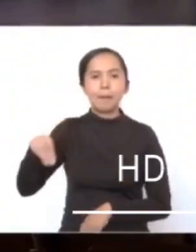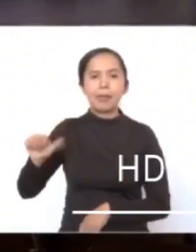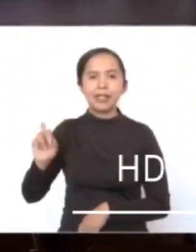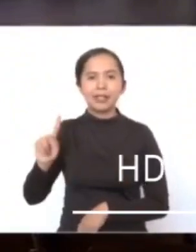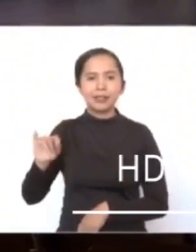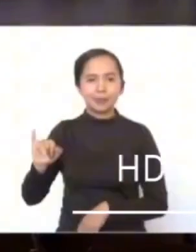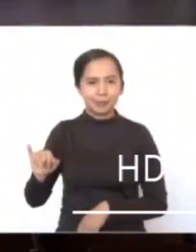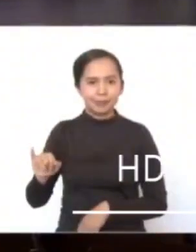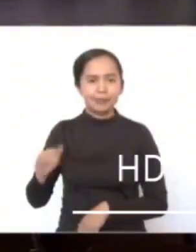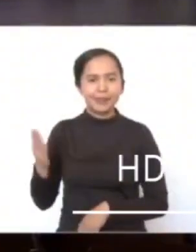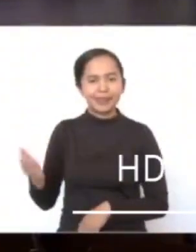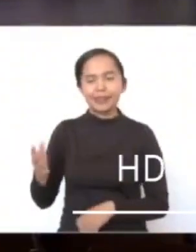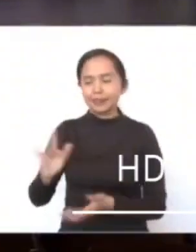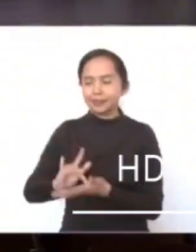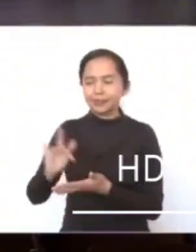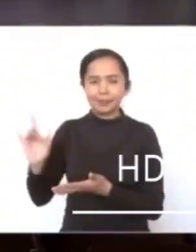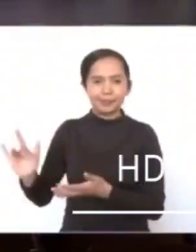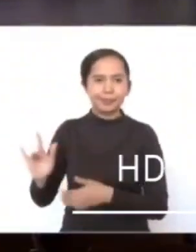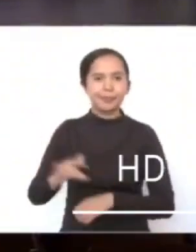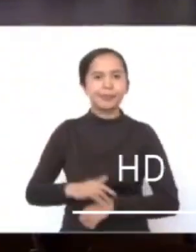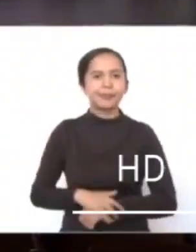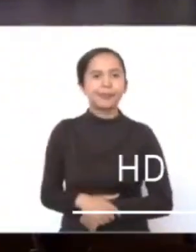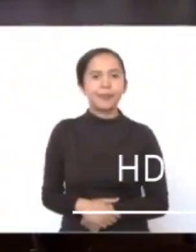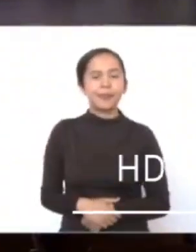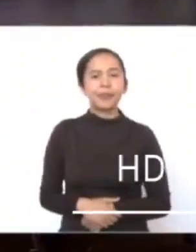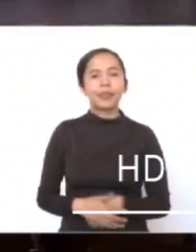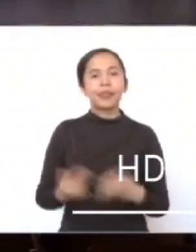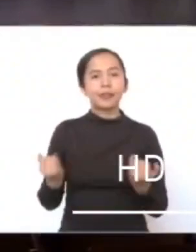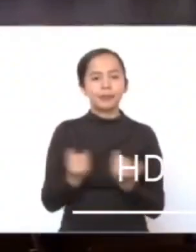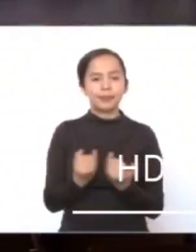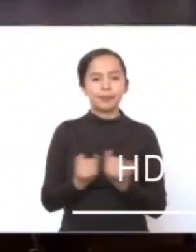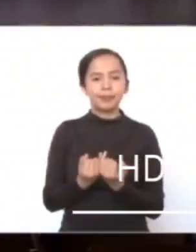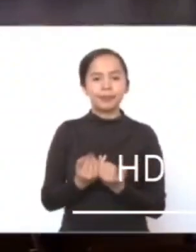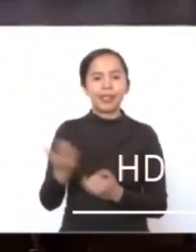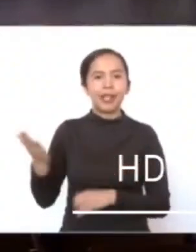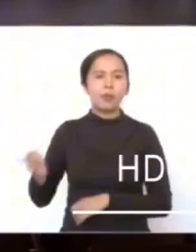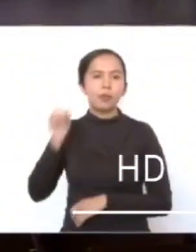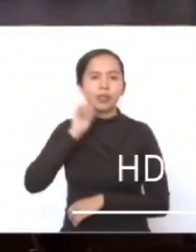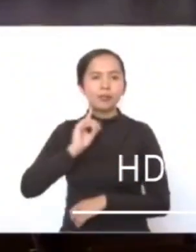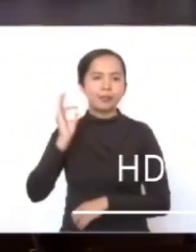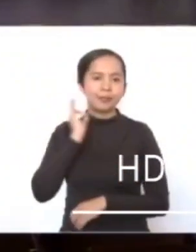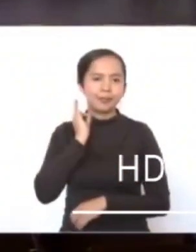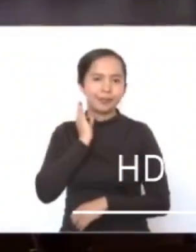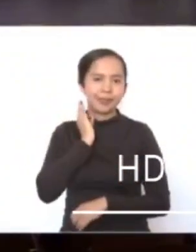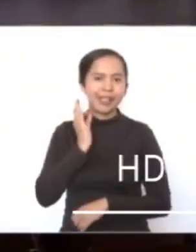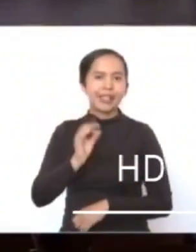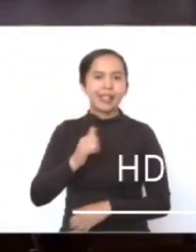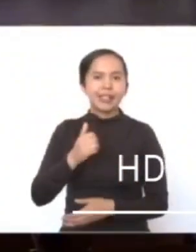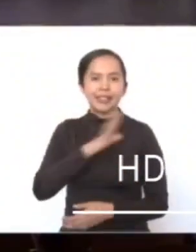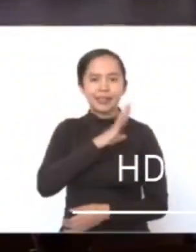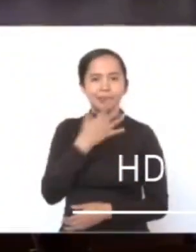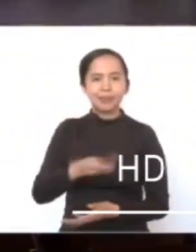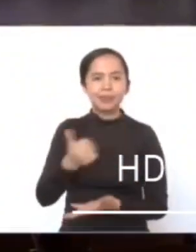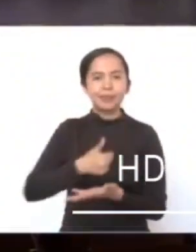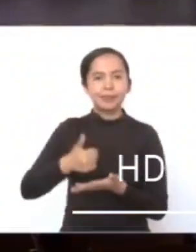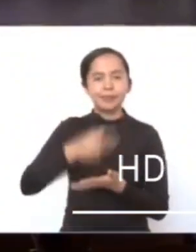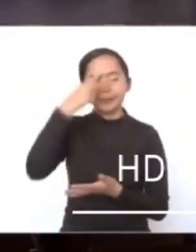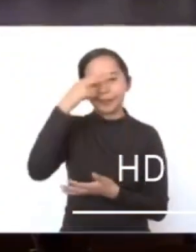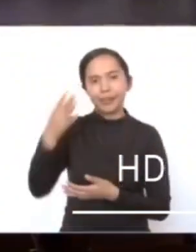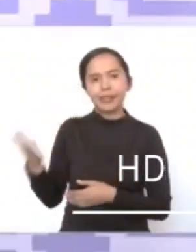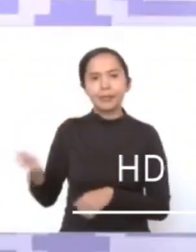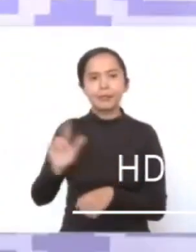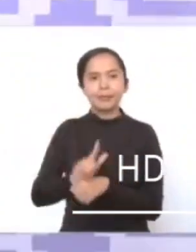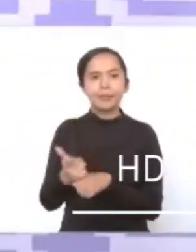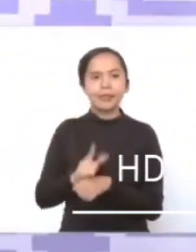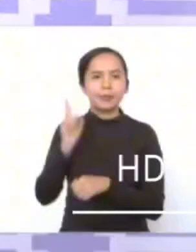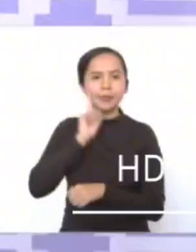Batres Guadarrama. Muchas gracias. También a nuestra fiscal general de Justicia de la Ciudad de México, la licenciada